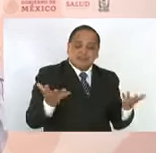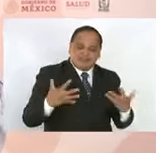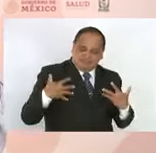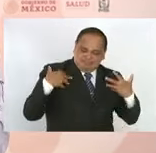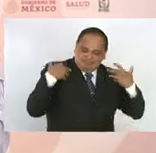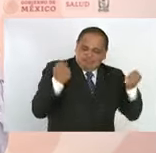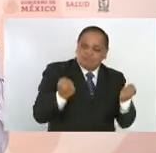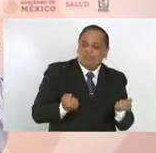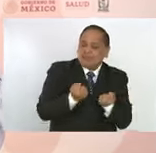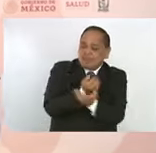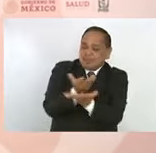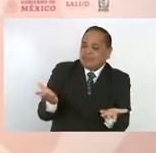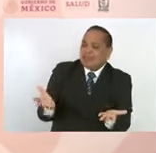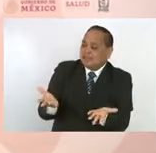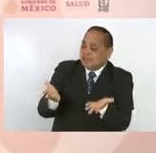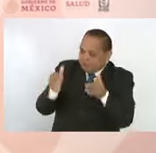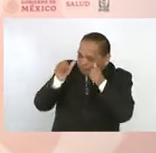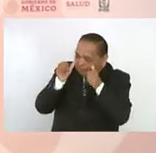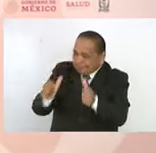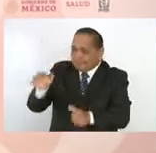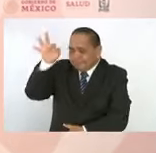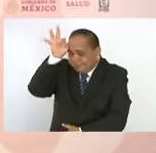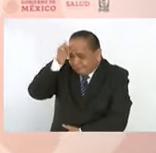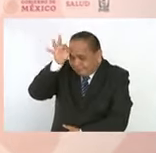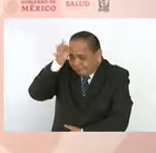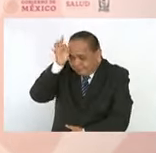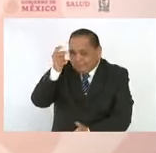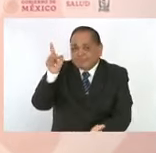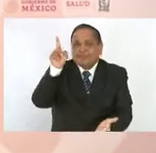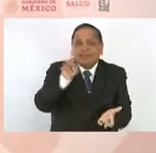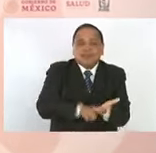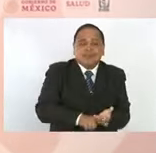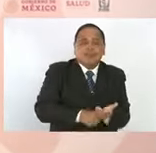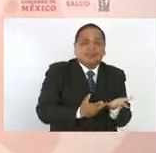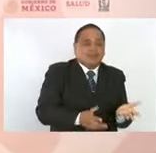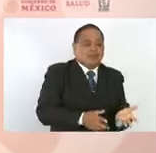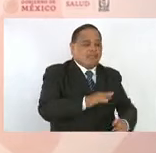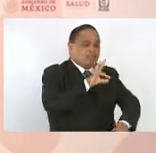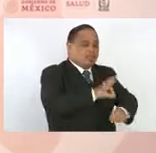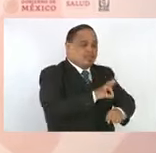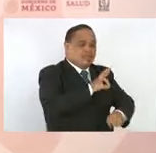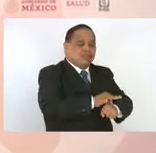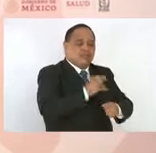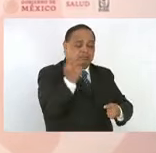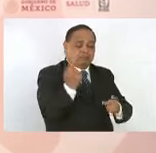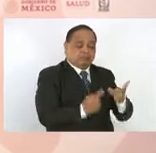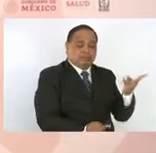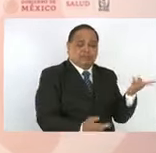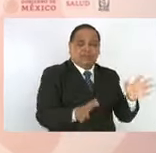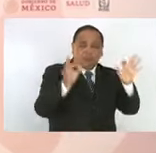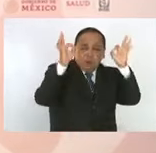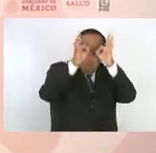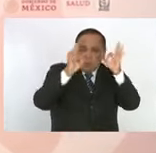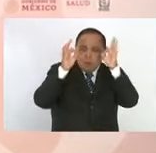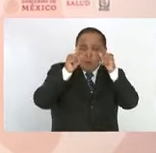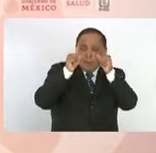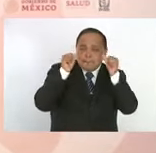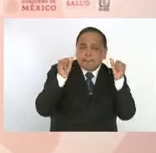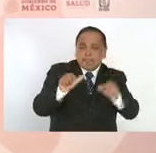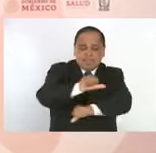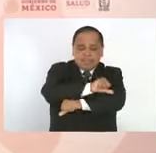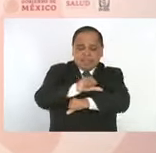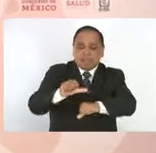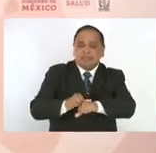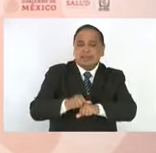trata de especialidades muy demandadas: medicina interna, pediatría, cirugía general, medicina familiar, oftalmología, pero también